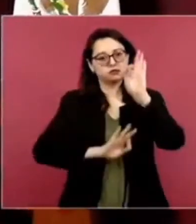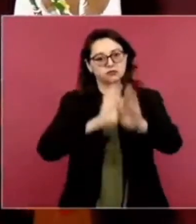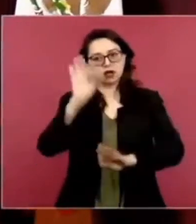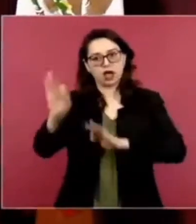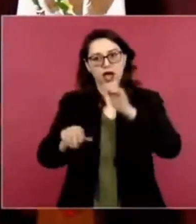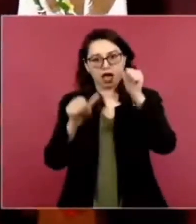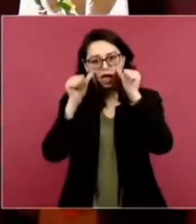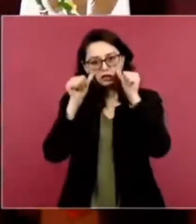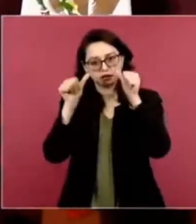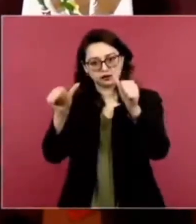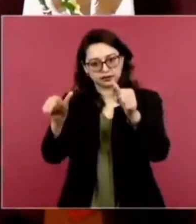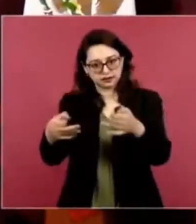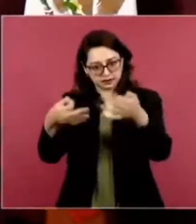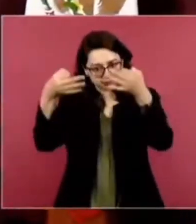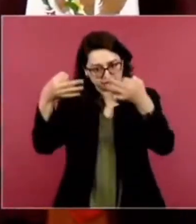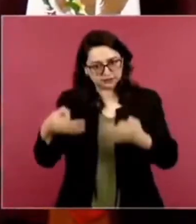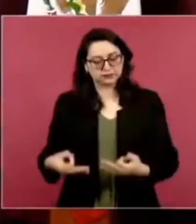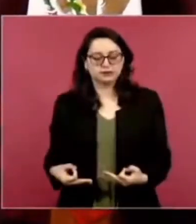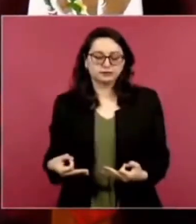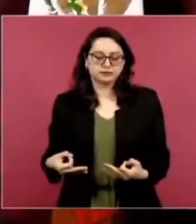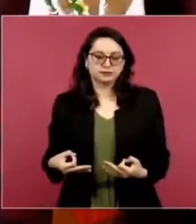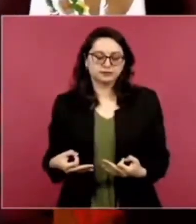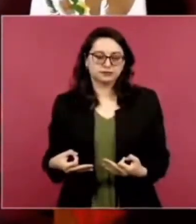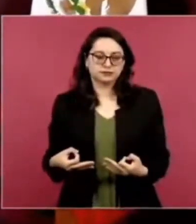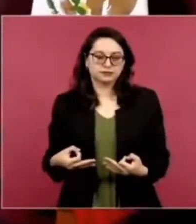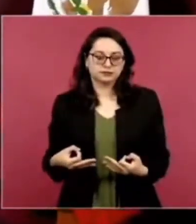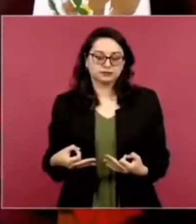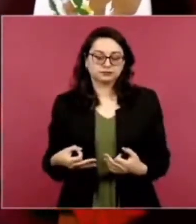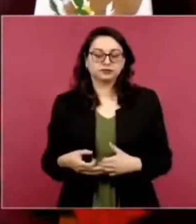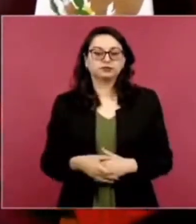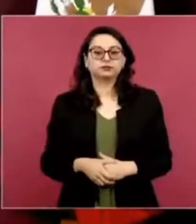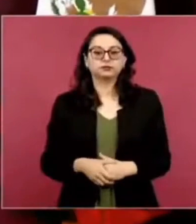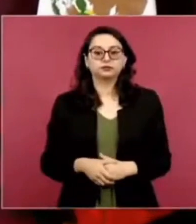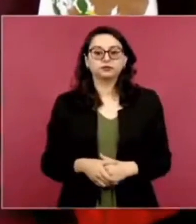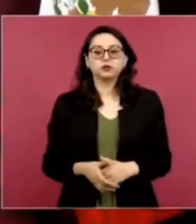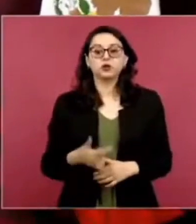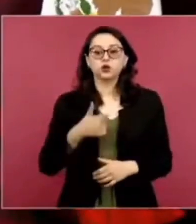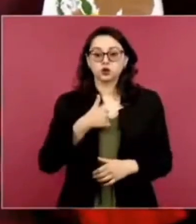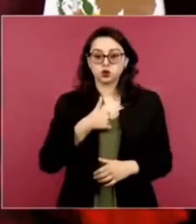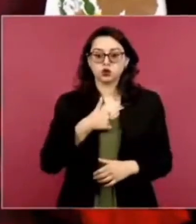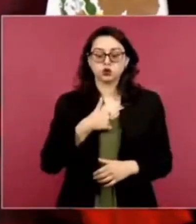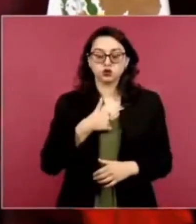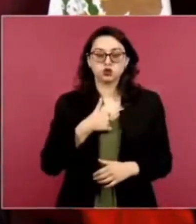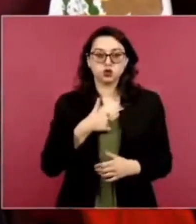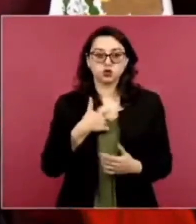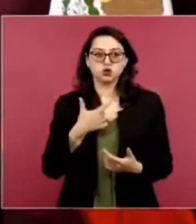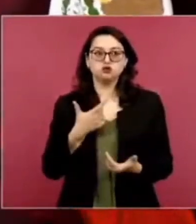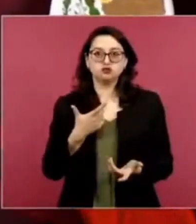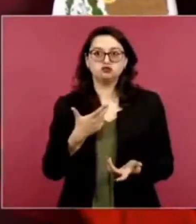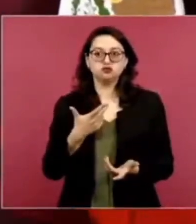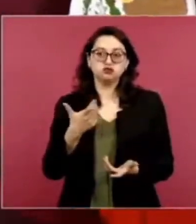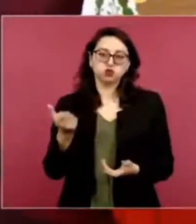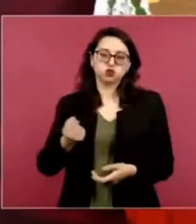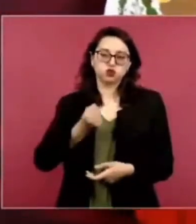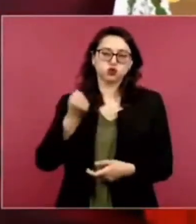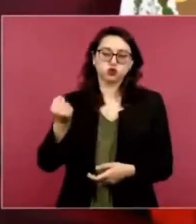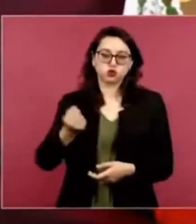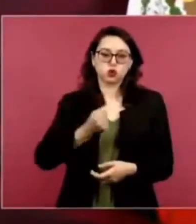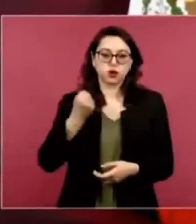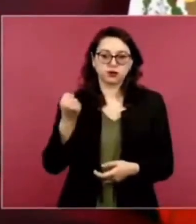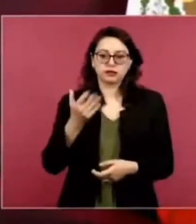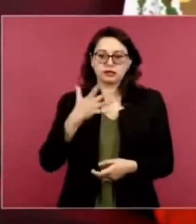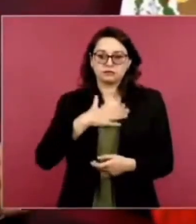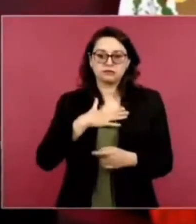tenido la fortuna, la suerte de contar con muy buenos